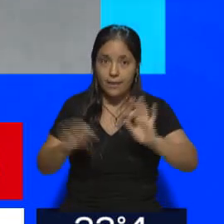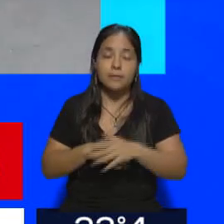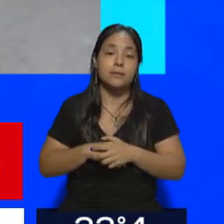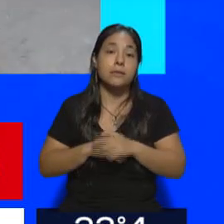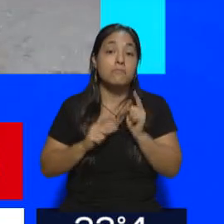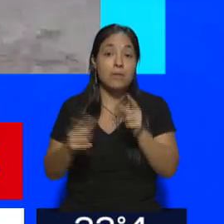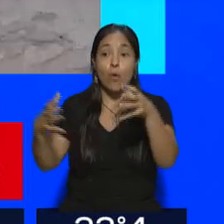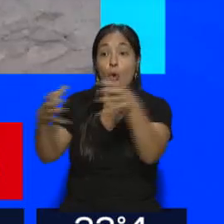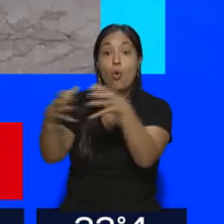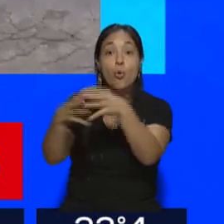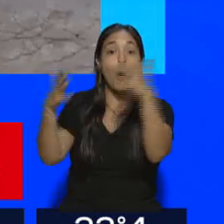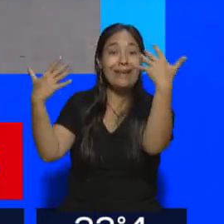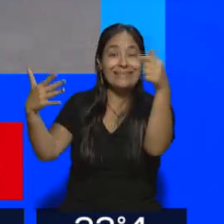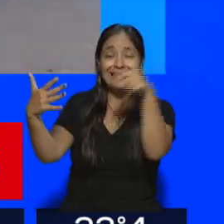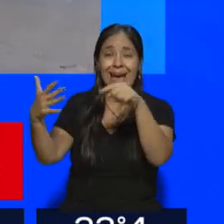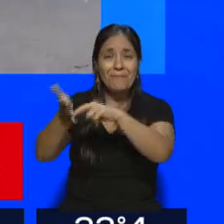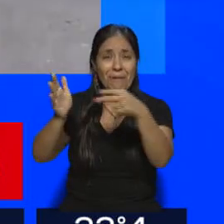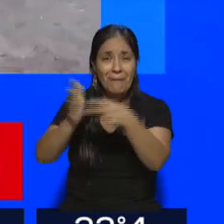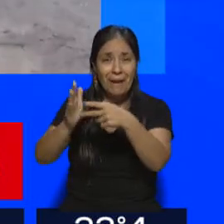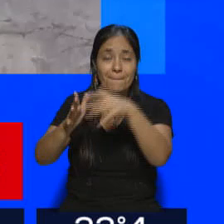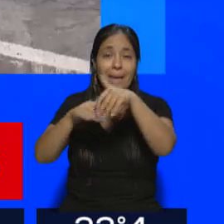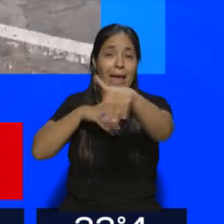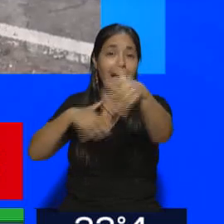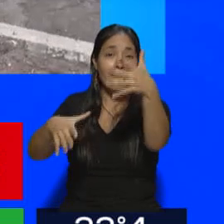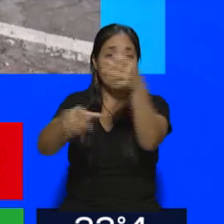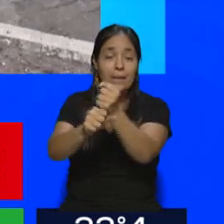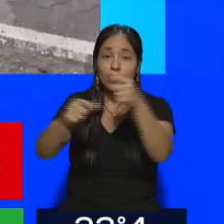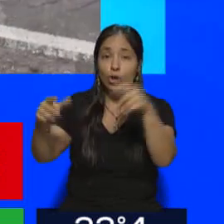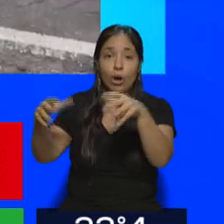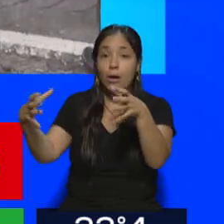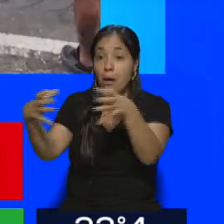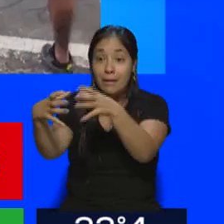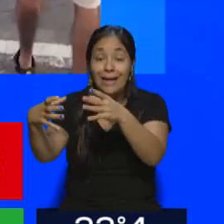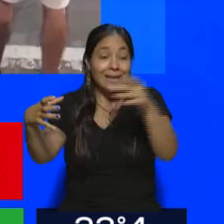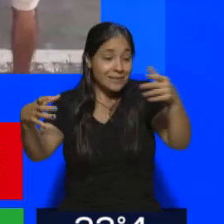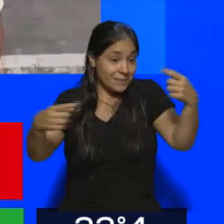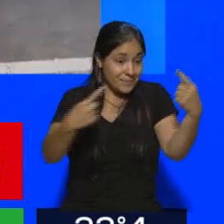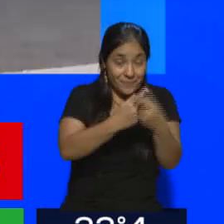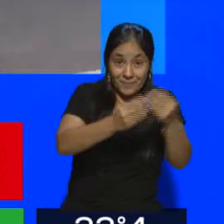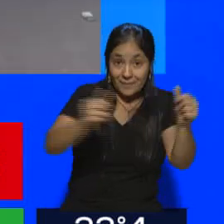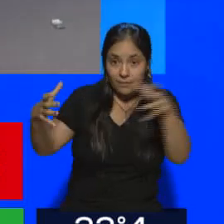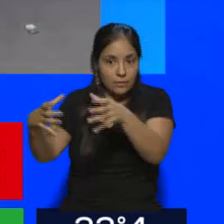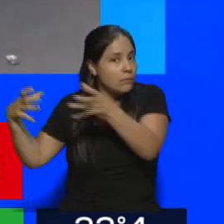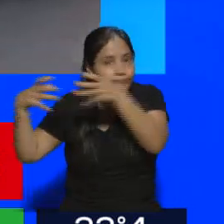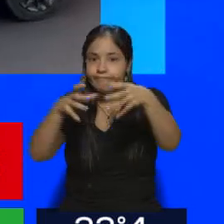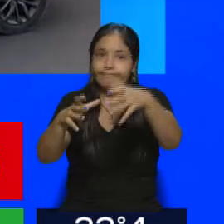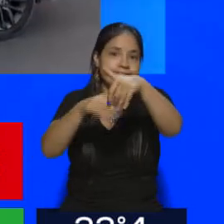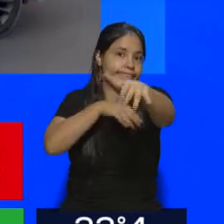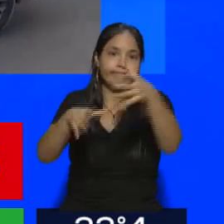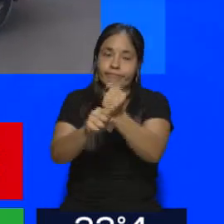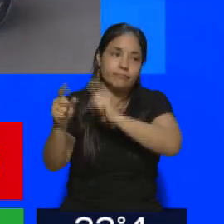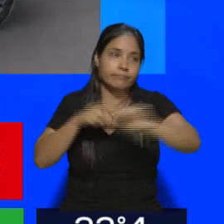encapsular normal a aquellos que se manejarán en colectivos en el regreso a Santiago de Chile. La policía de Mendoza señala que a esta